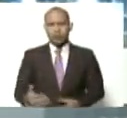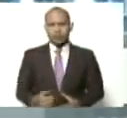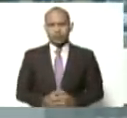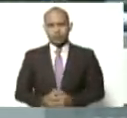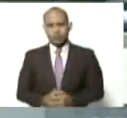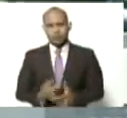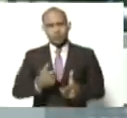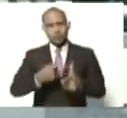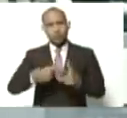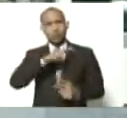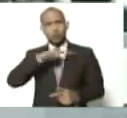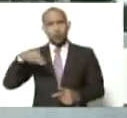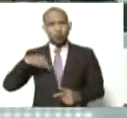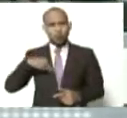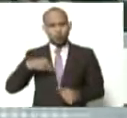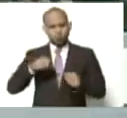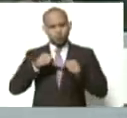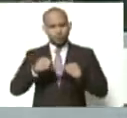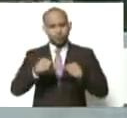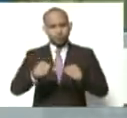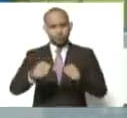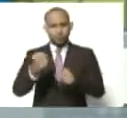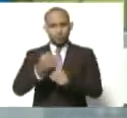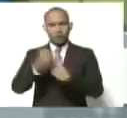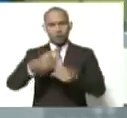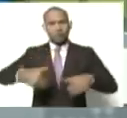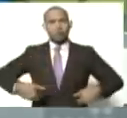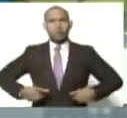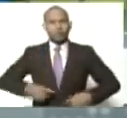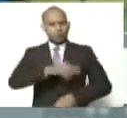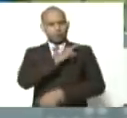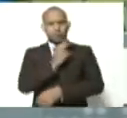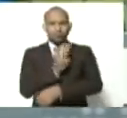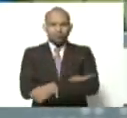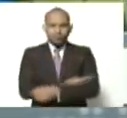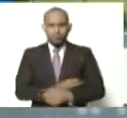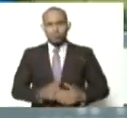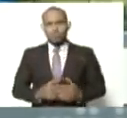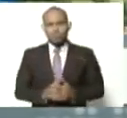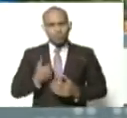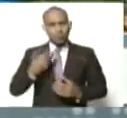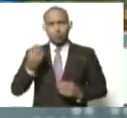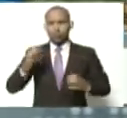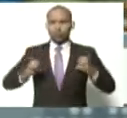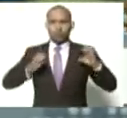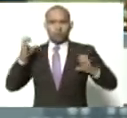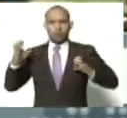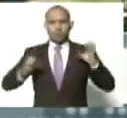Pero nosotros vamos, mira, a pulso, trabajando. Me alegra mucho